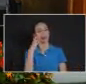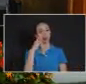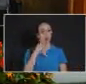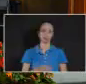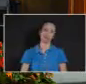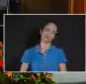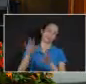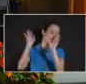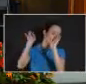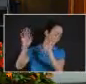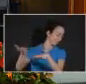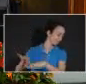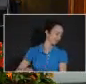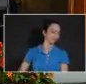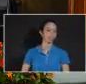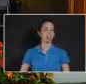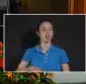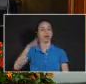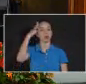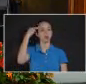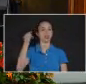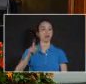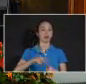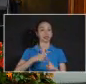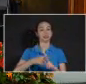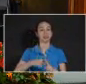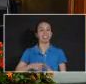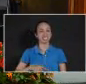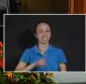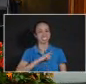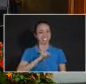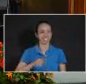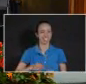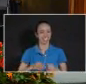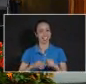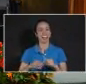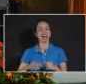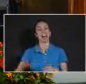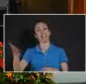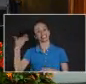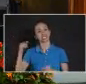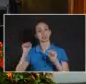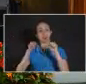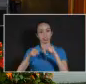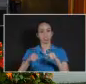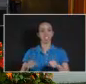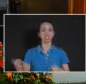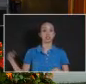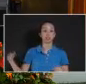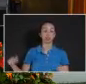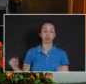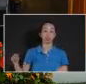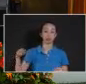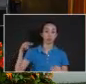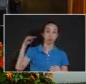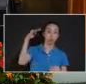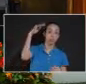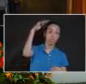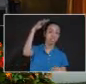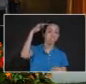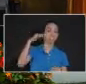Y cuando la estaba enamorando era capaz de subir el Himalaya. Y ahora no puede conseguir un pobrecito